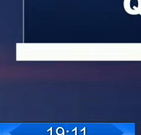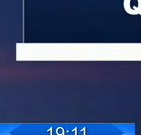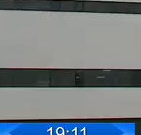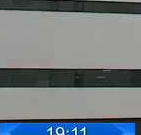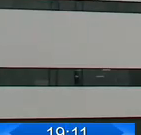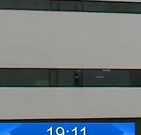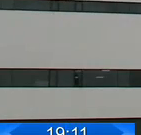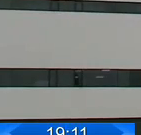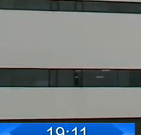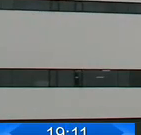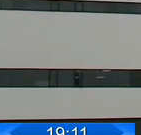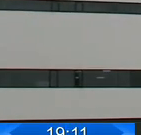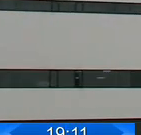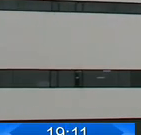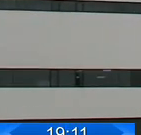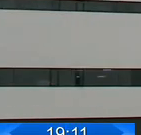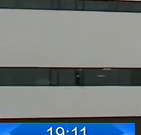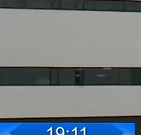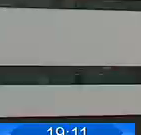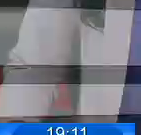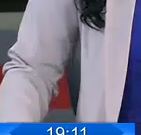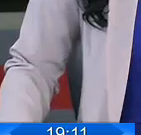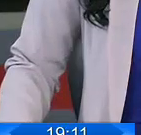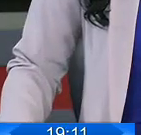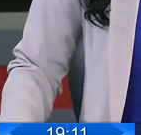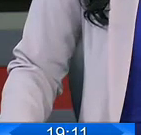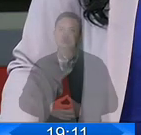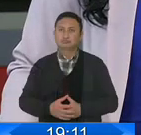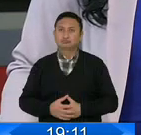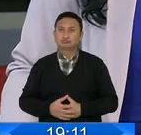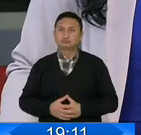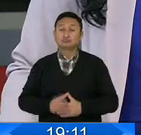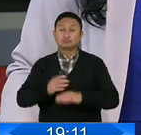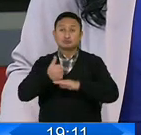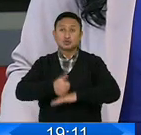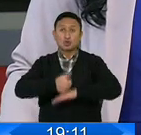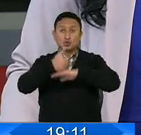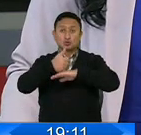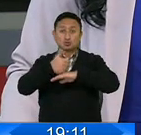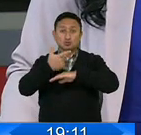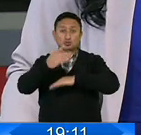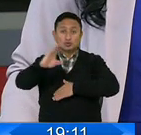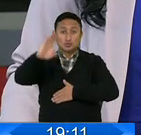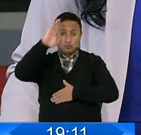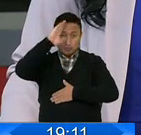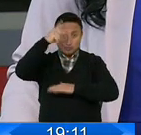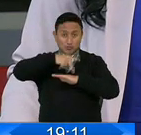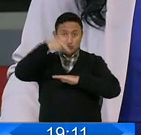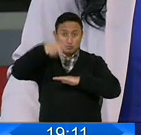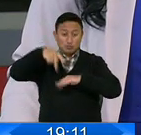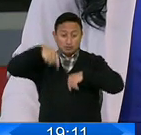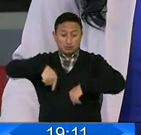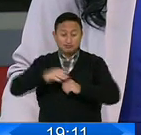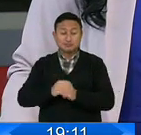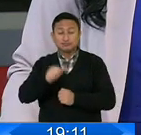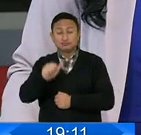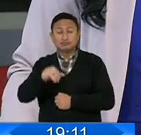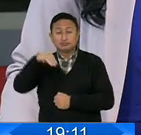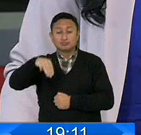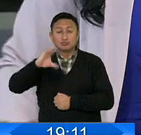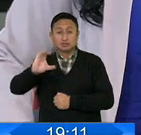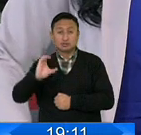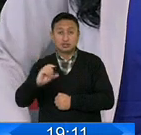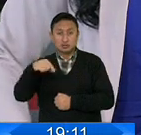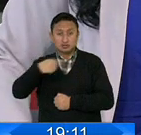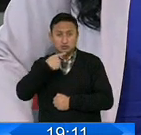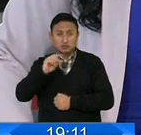98.467. Informó Priscila Cadena. Las autoridades de la Intendencia de Pichincha y la Agencia Metropolitana de Control